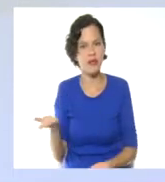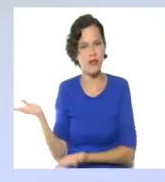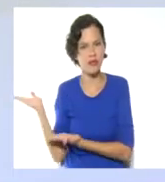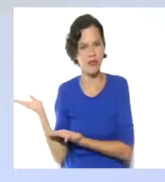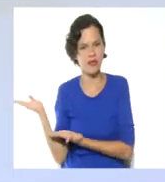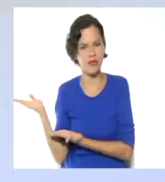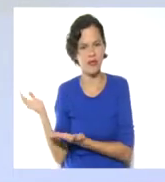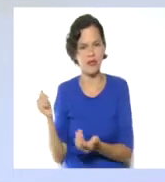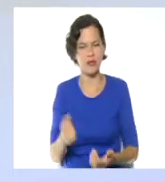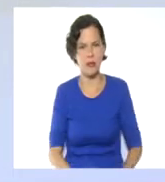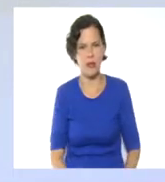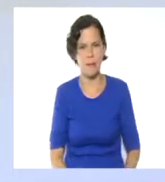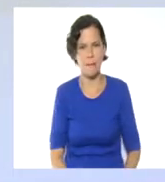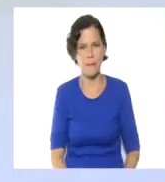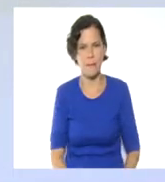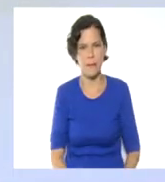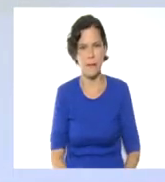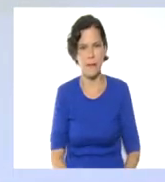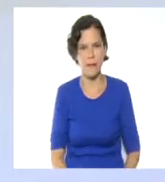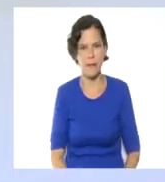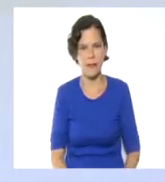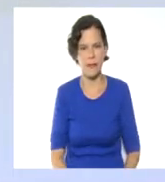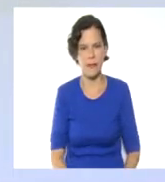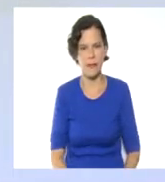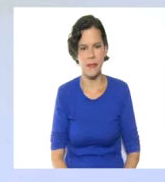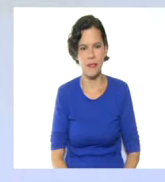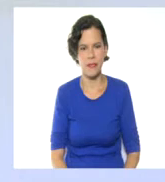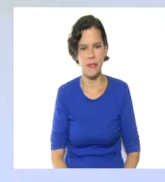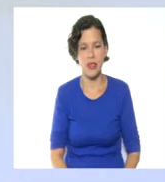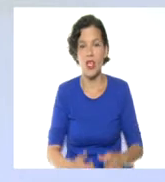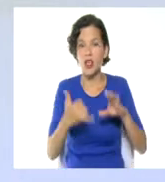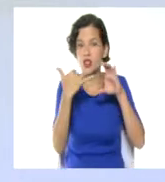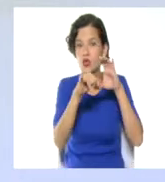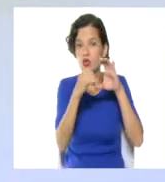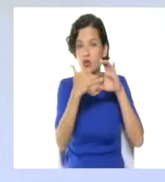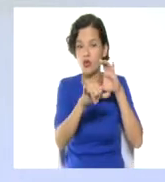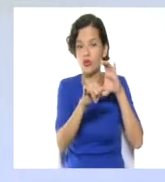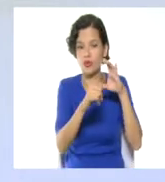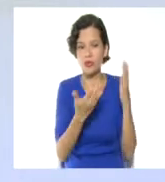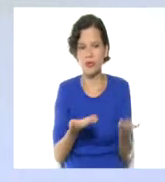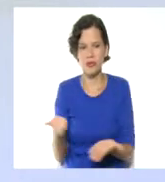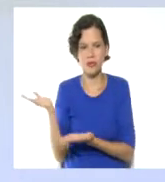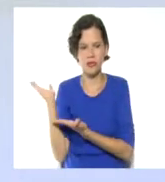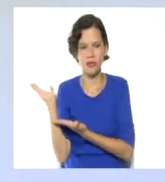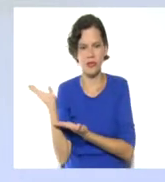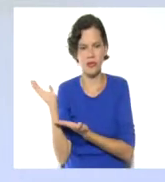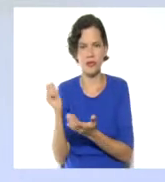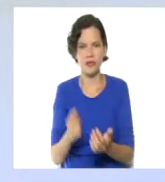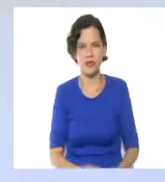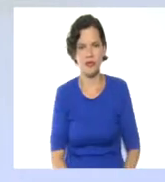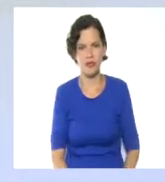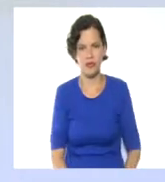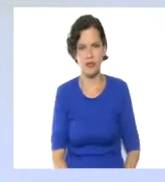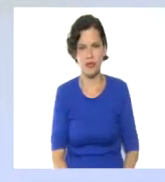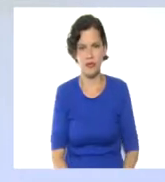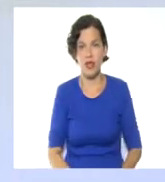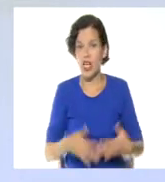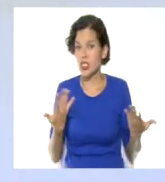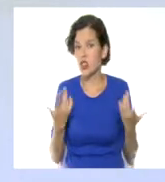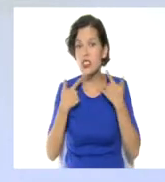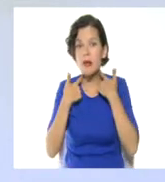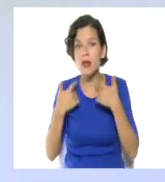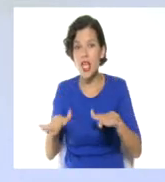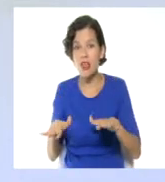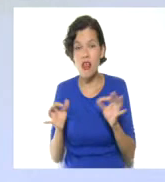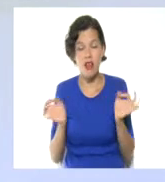Instagram como Cada Familia Una Escuela. Y por supuesto por nuestro canal de YouTube Cada Familia Una Escuela Oficial, para que así no se pierdan